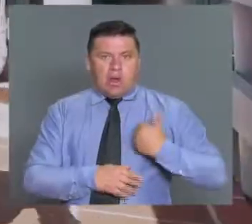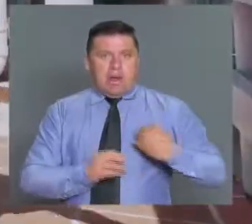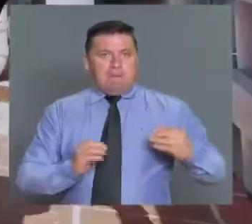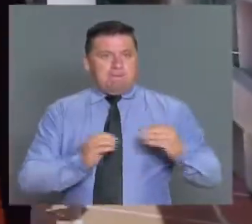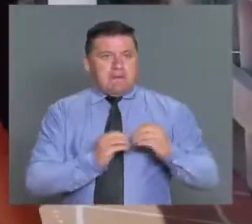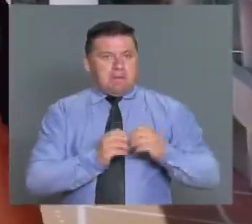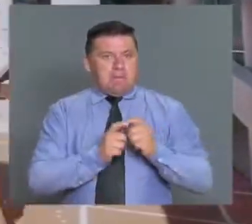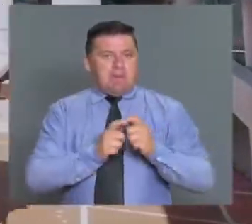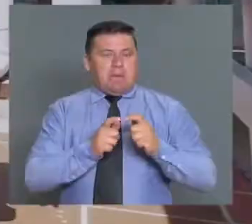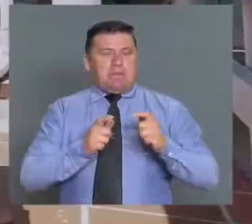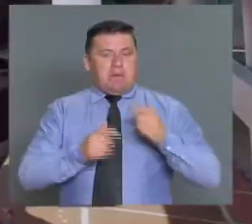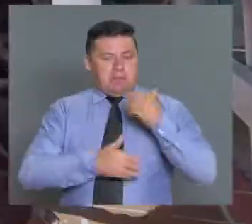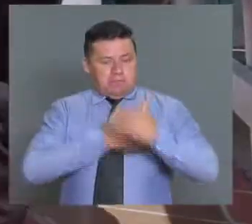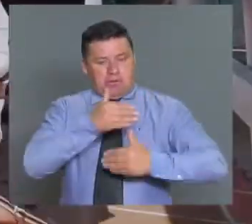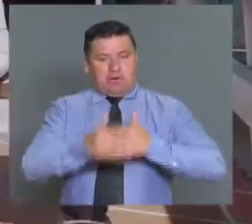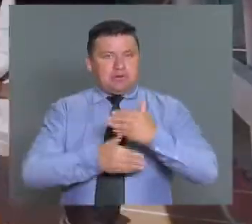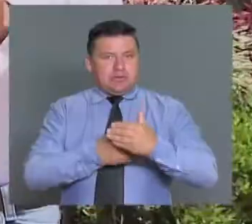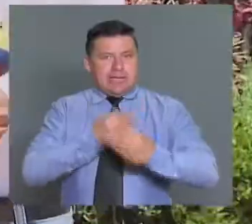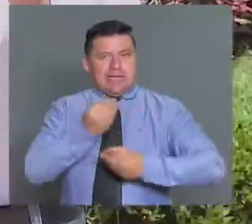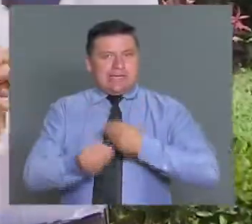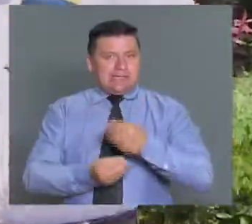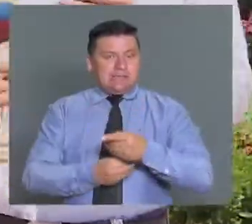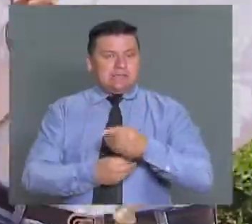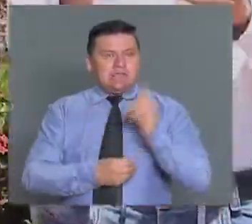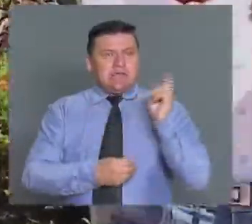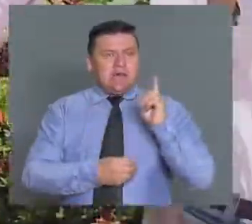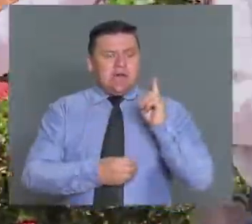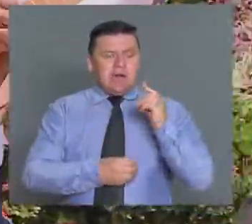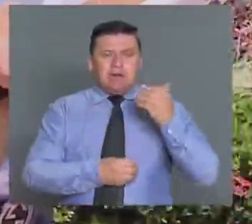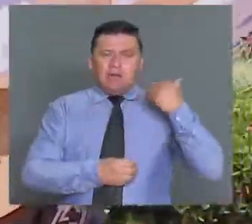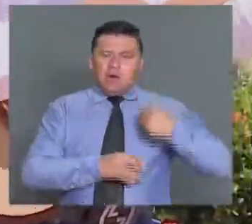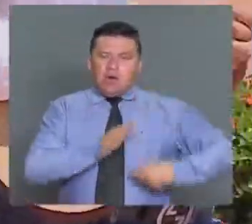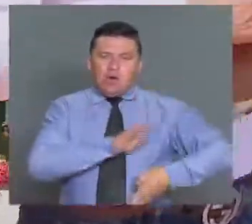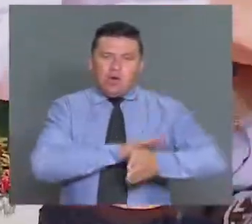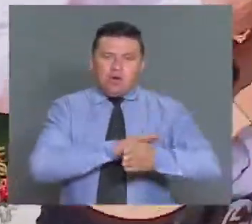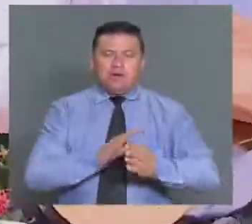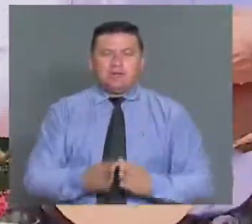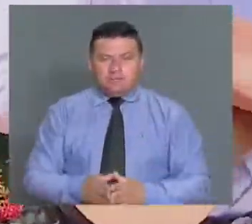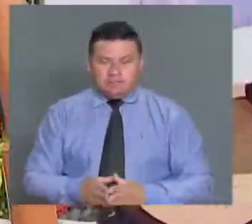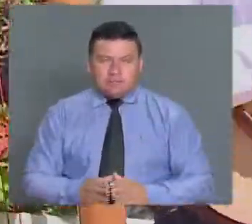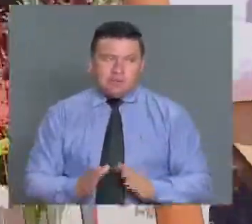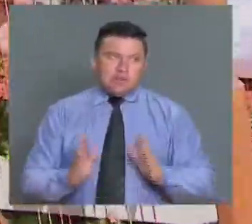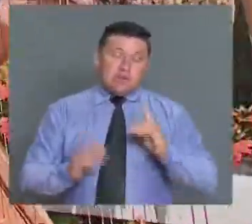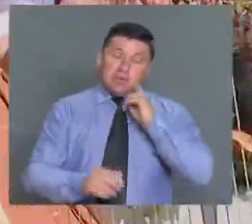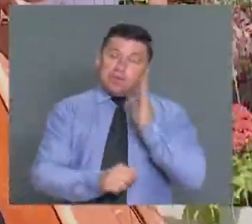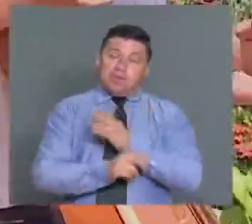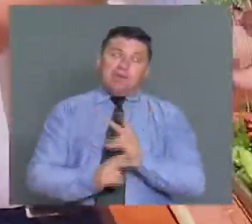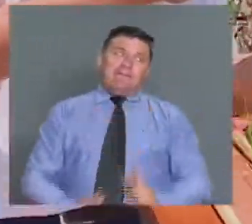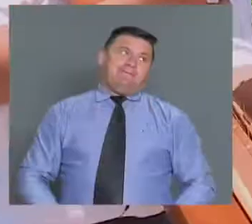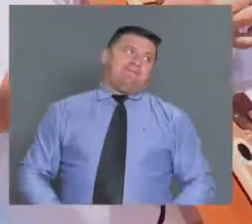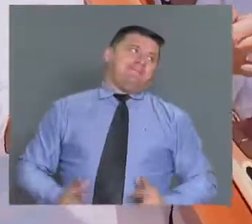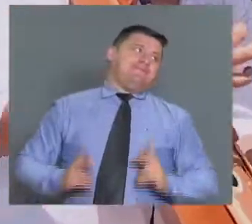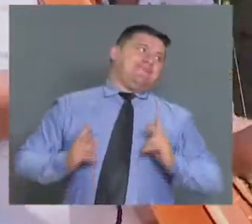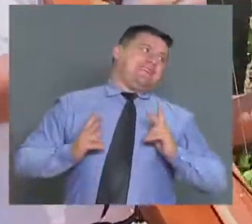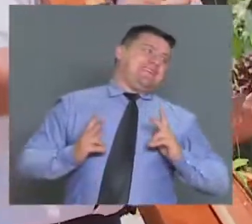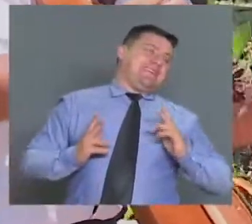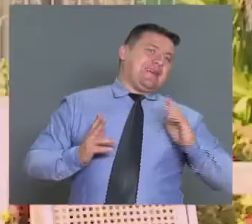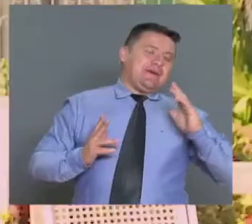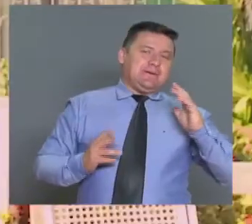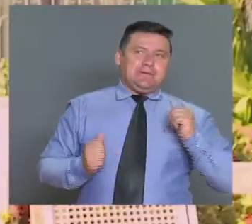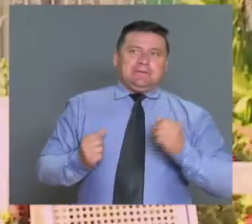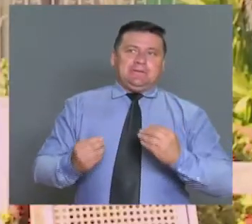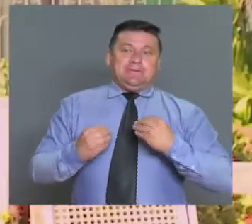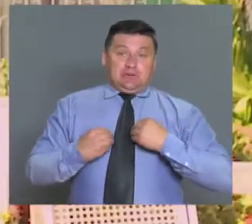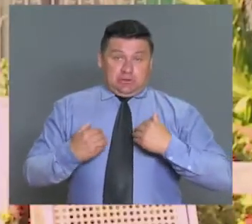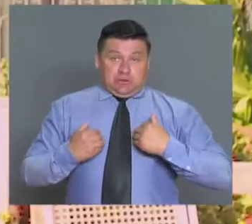vez mayor y los procesos que viene realizando desde hace varios años tengan continuidad. No, la música en mi vida es todo prácticamente porque